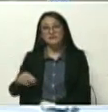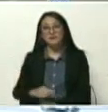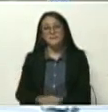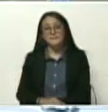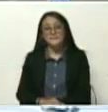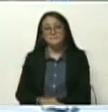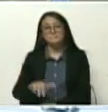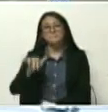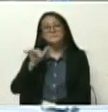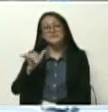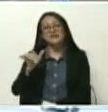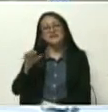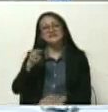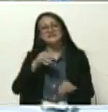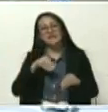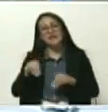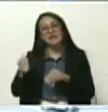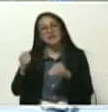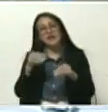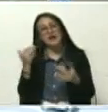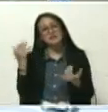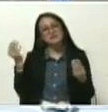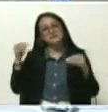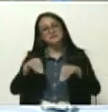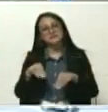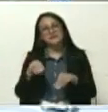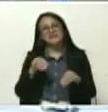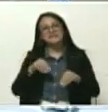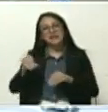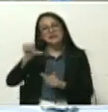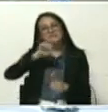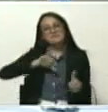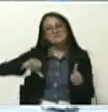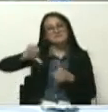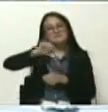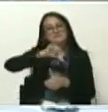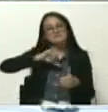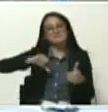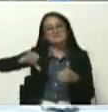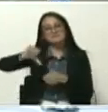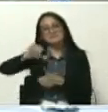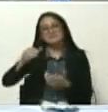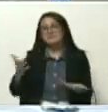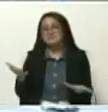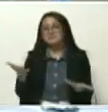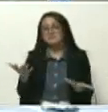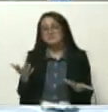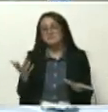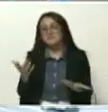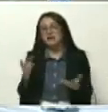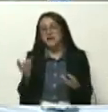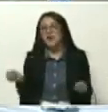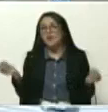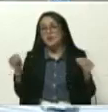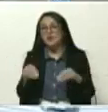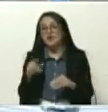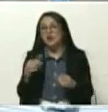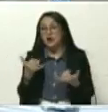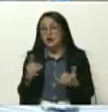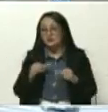y las sedes que se habían acordado eran sedes rotativas. Entonces, sobre esa estructura de acuerdo es lo que vamos a continuar. Nosotros